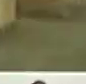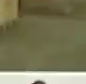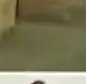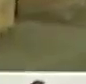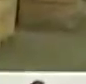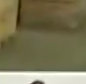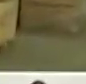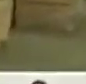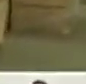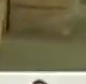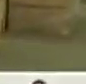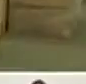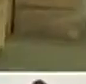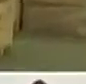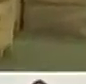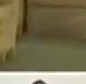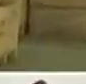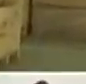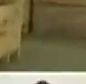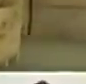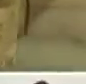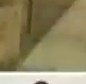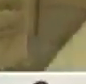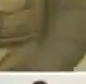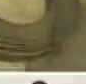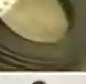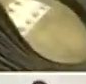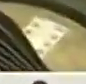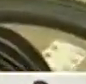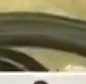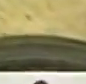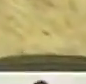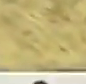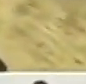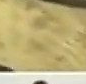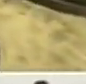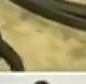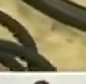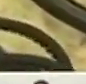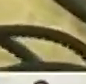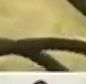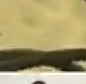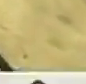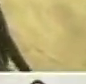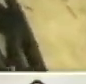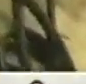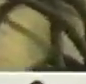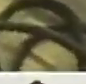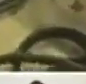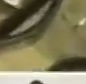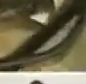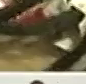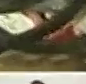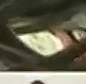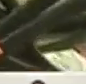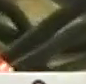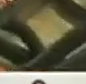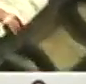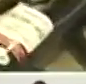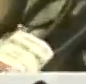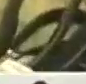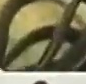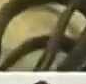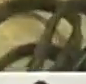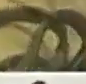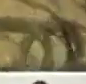1.555 autobuses, de los cuales en esta planta hemos reparado nosotros un promedio de 573 autobuses desde